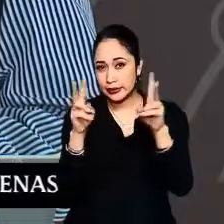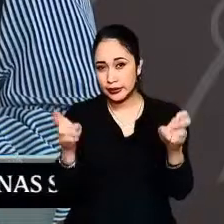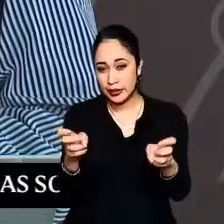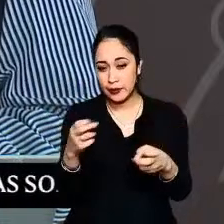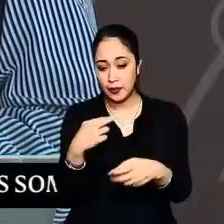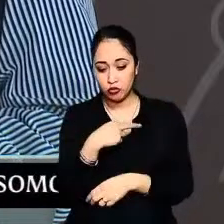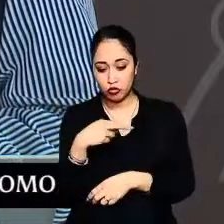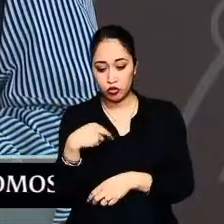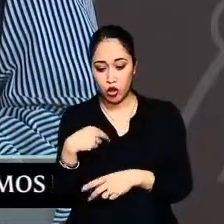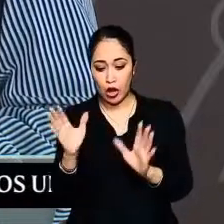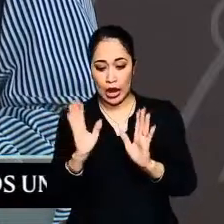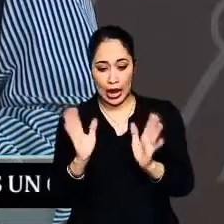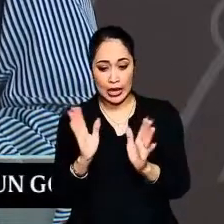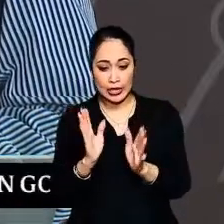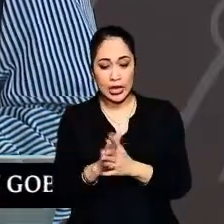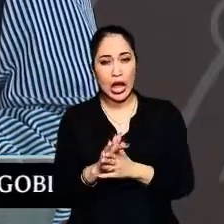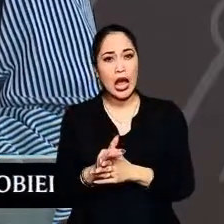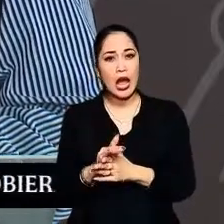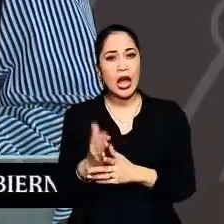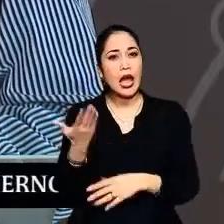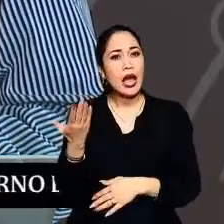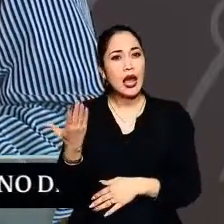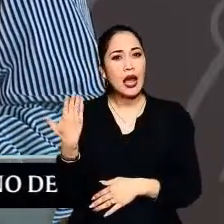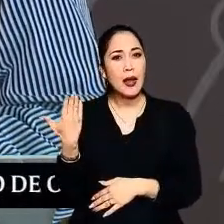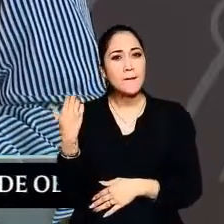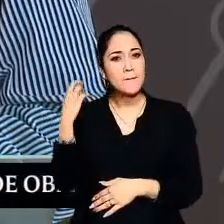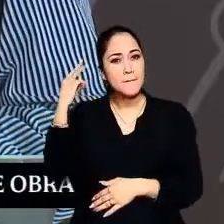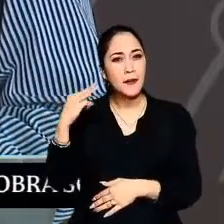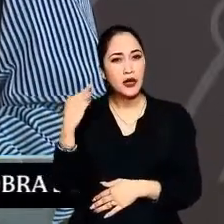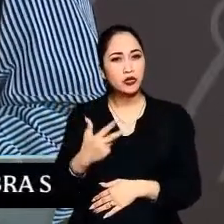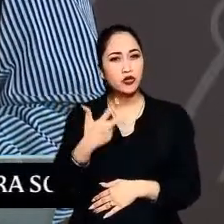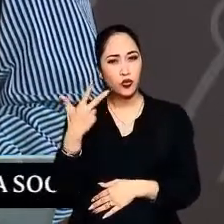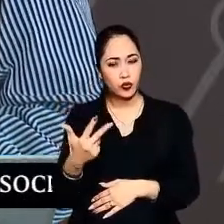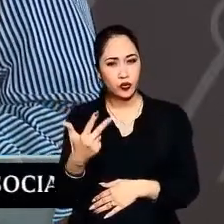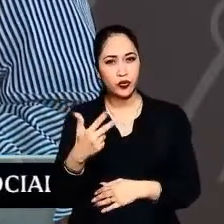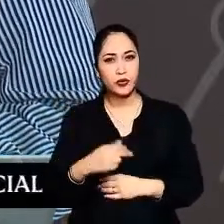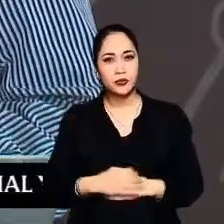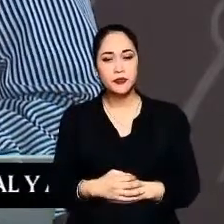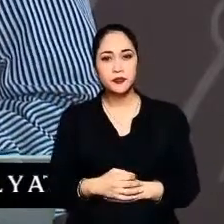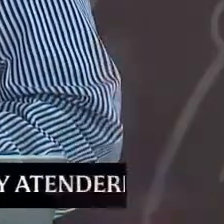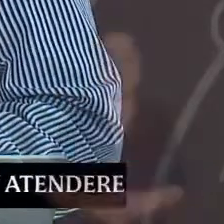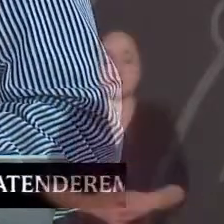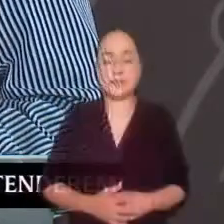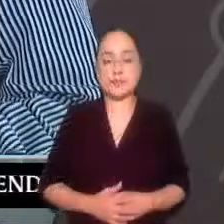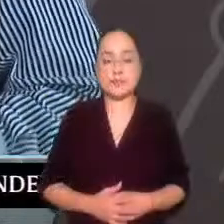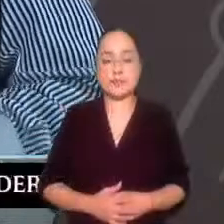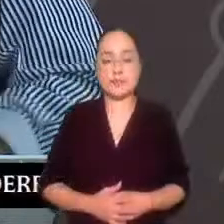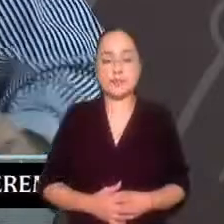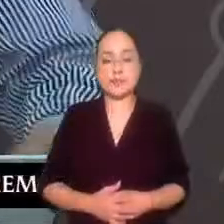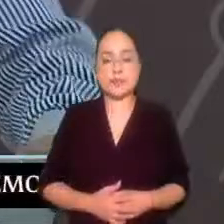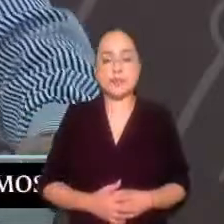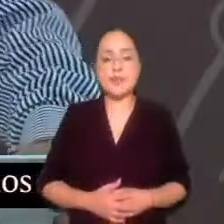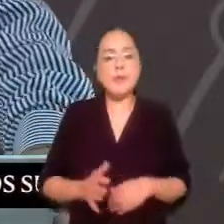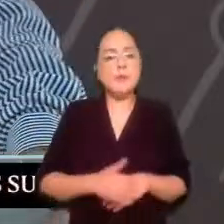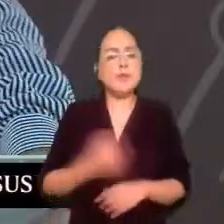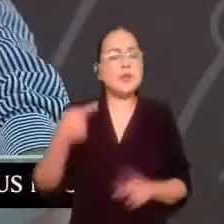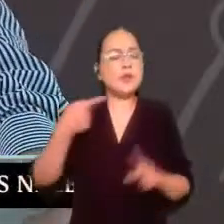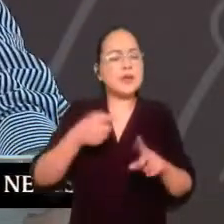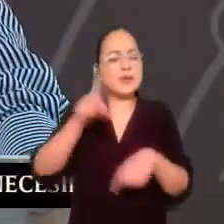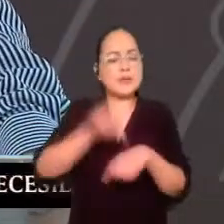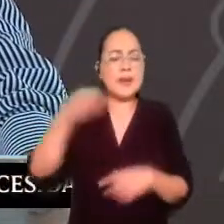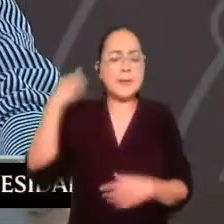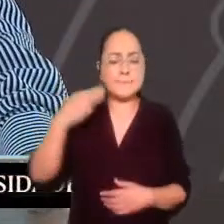lo documenté mucho ahora el 8 de marzo a propósito de eso, porque también se dijo ahí en el evento que